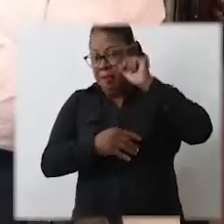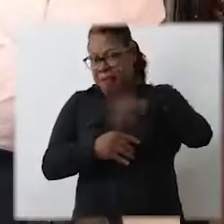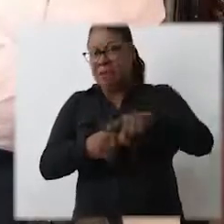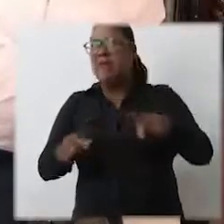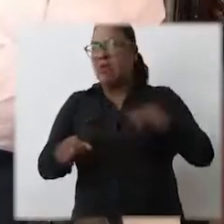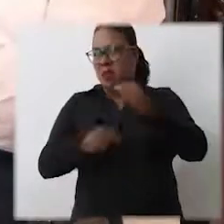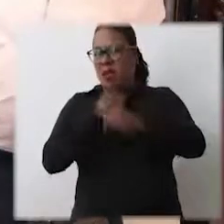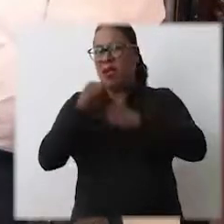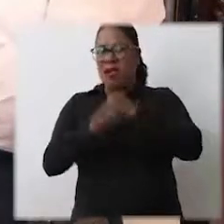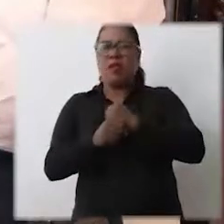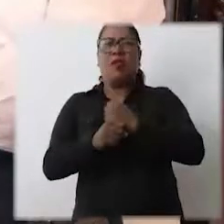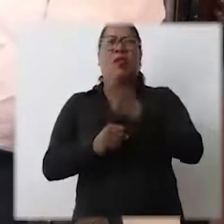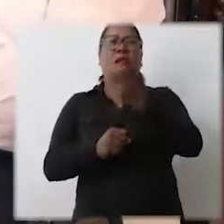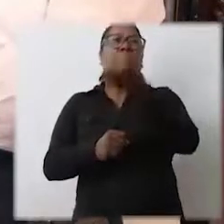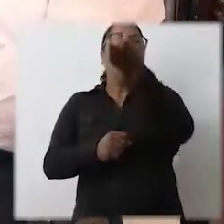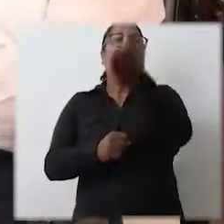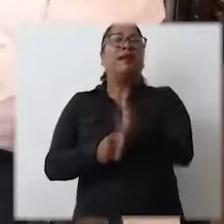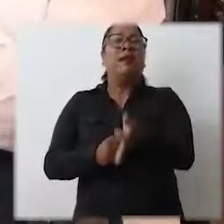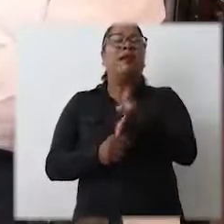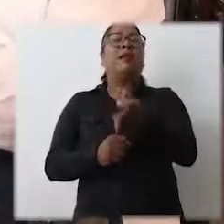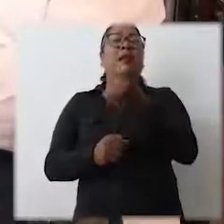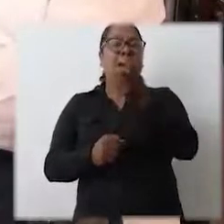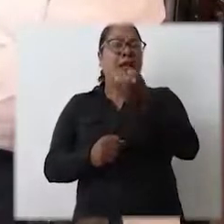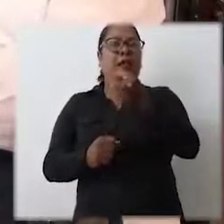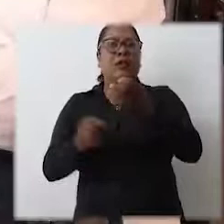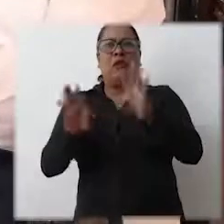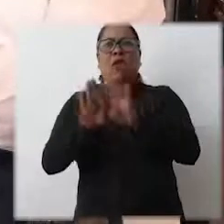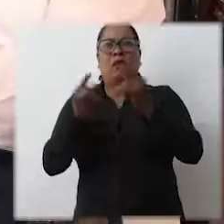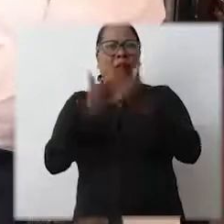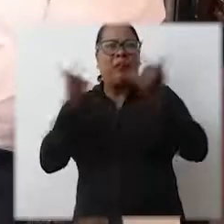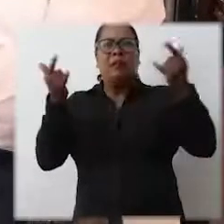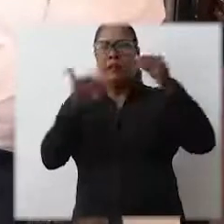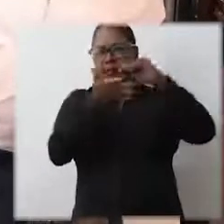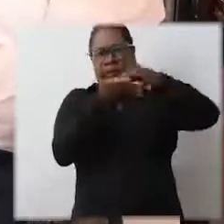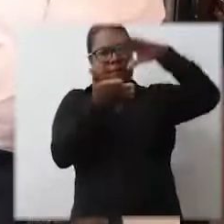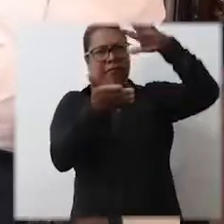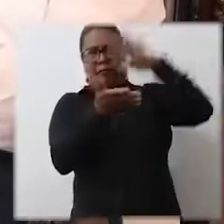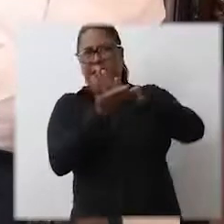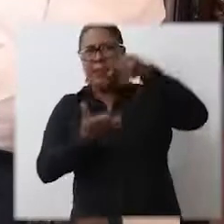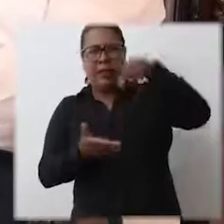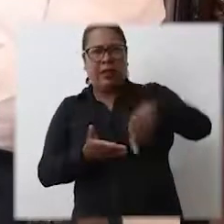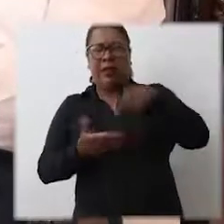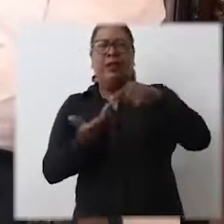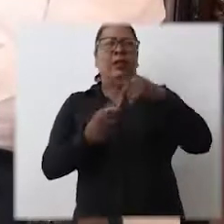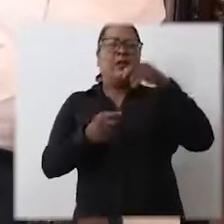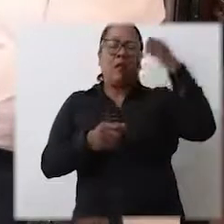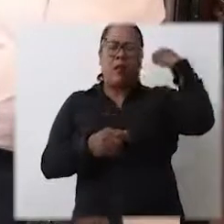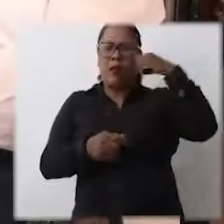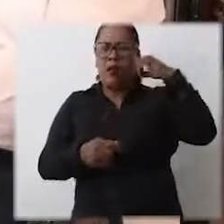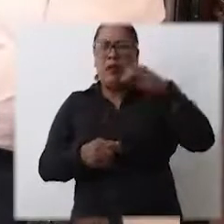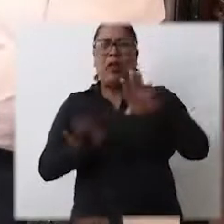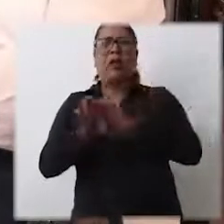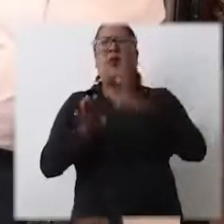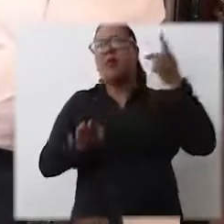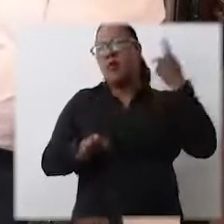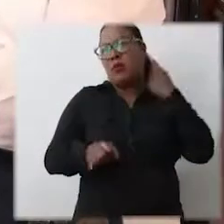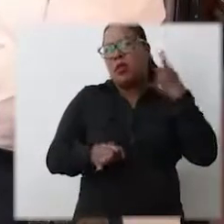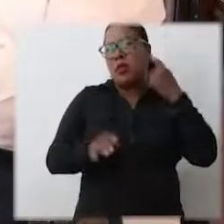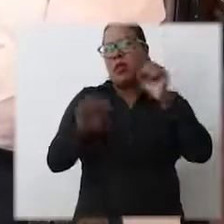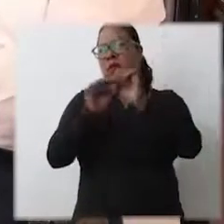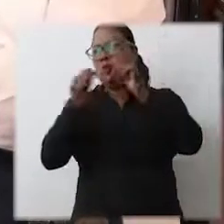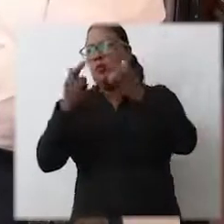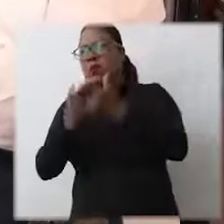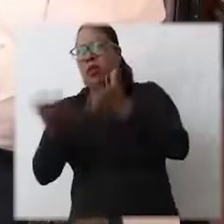en lo particular, Oaxaca se resistió a asignar un pacto con las fuerzas políticas y sociales triunfantes